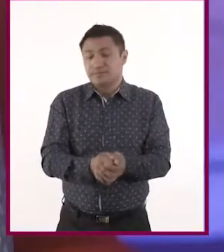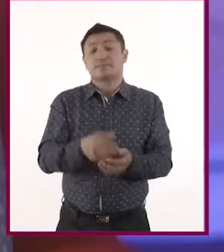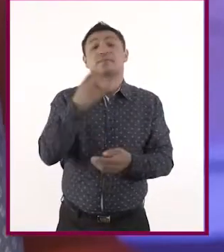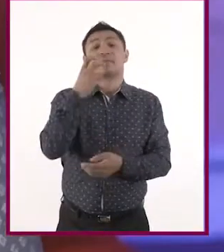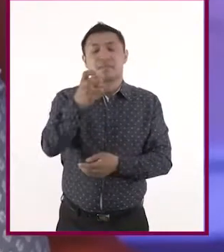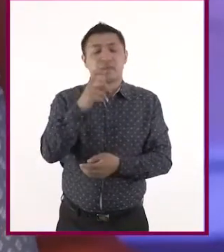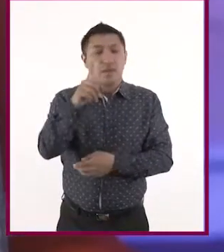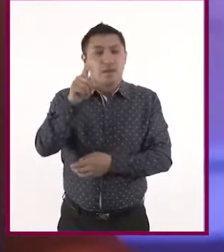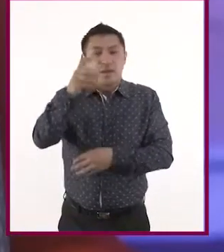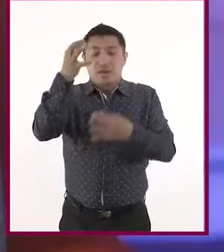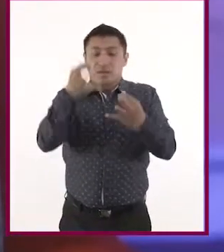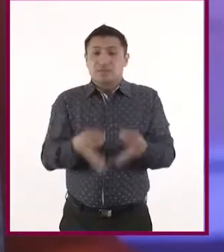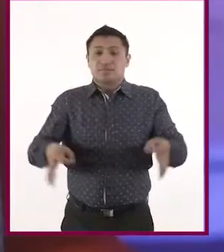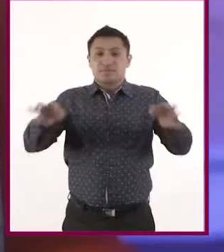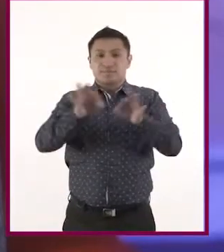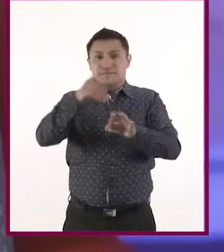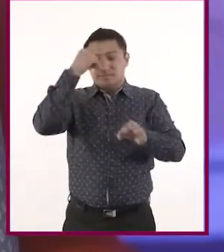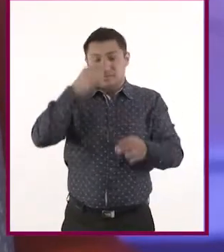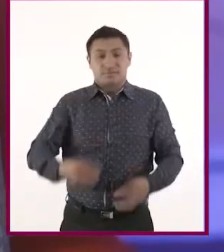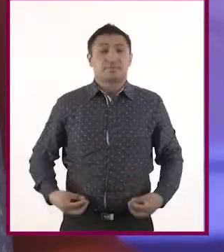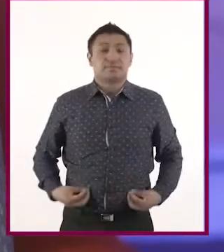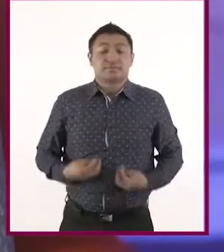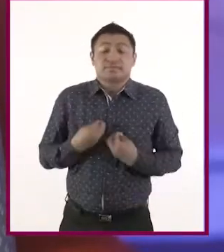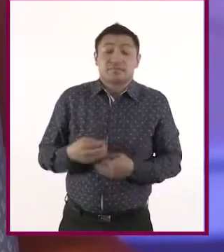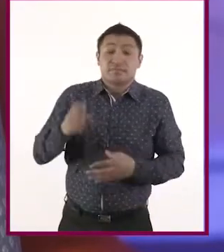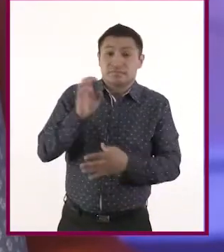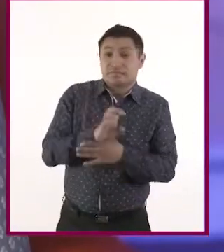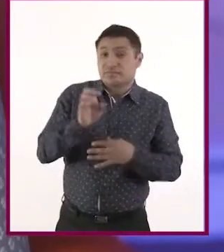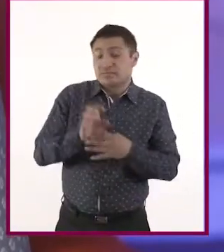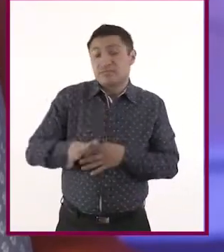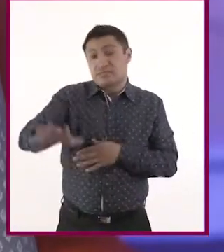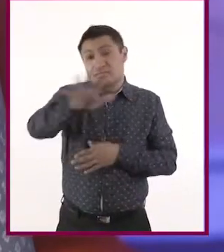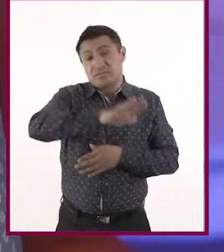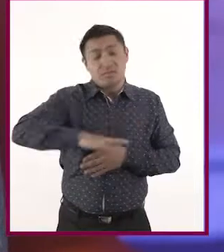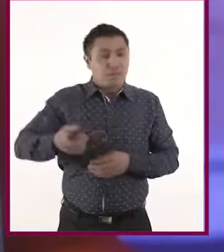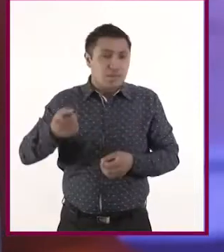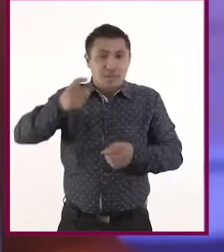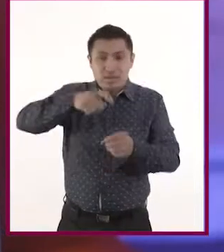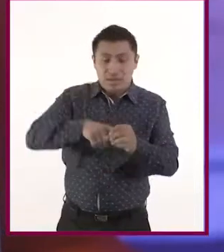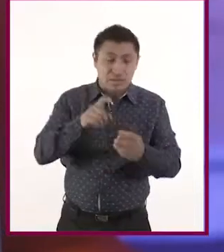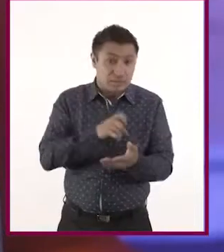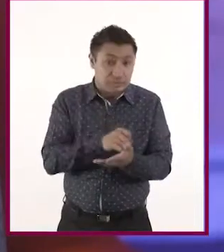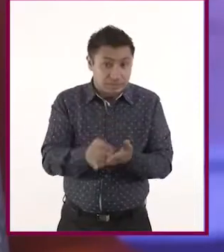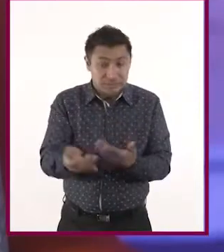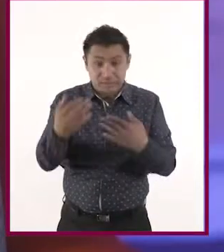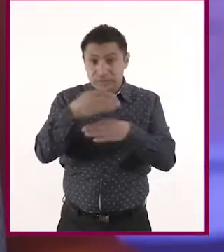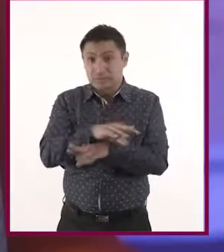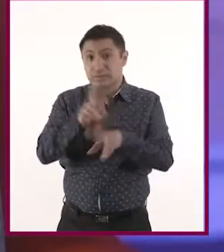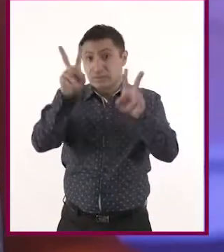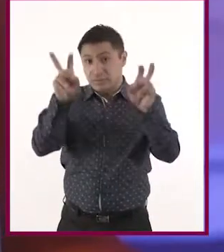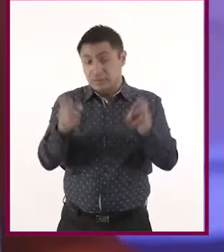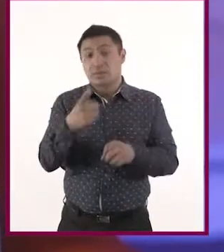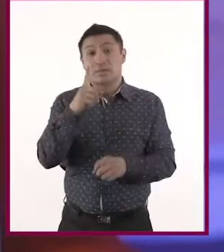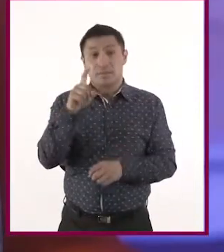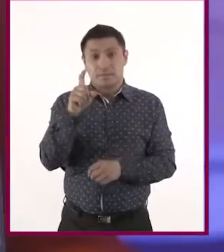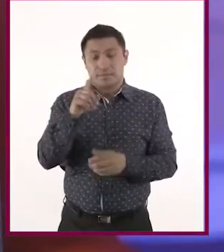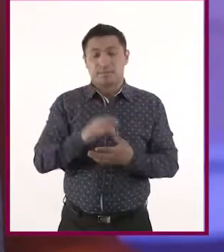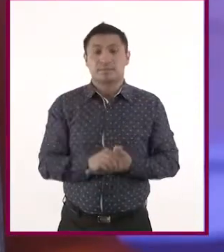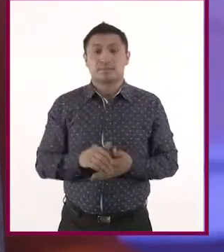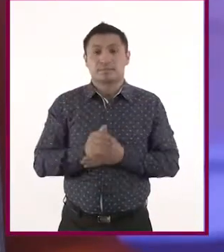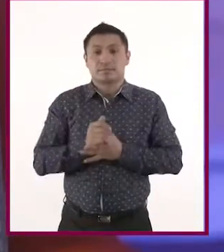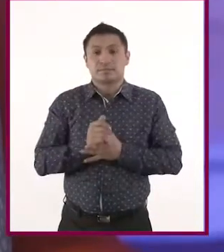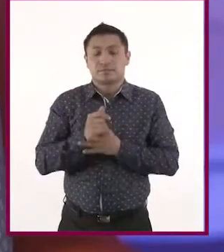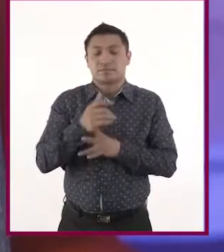es un elemento indispensable para la vida, así que más vale que nos involucremos en las decisiones que se están tomando respecto a su uso y acceso. En